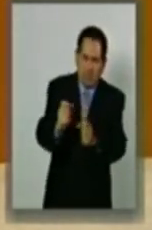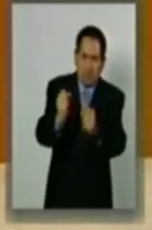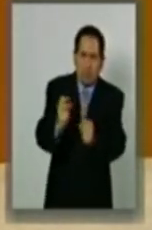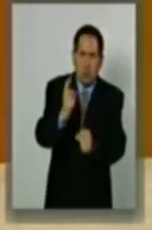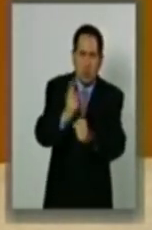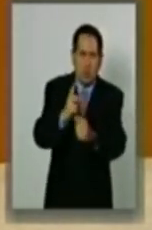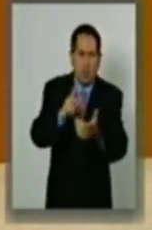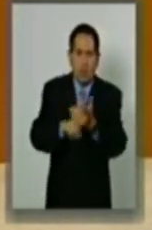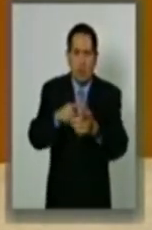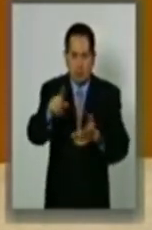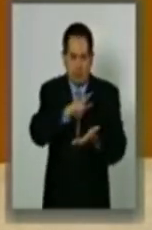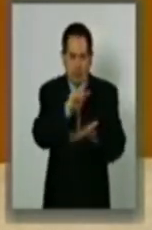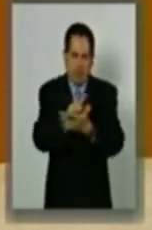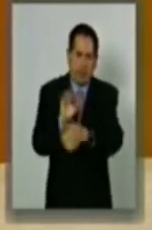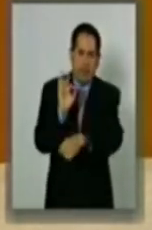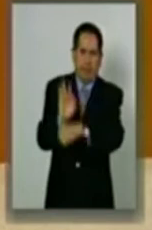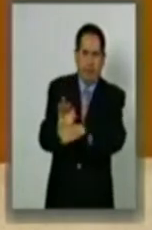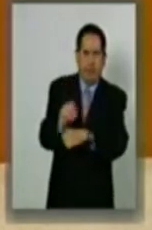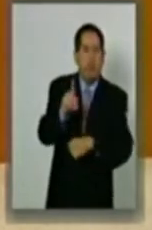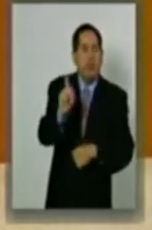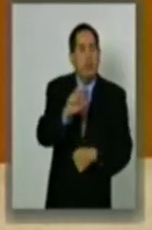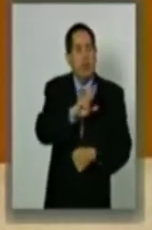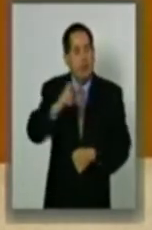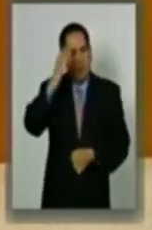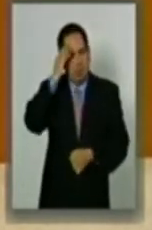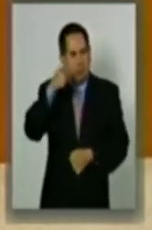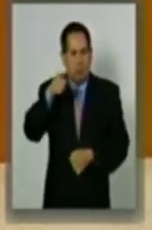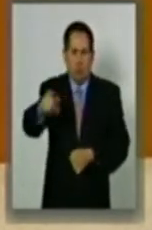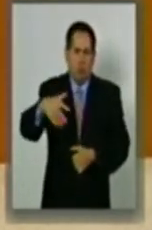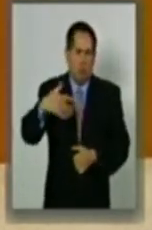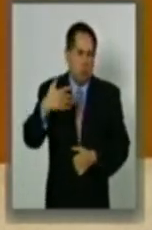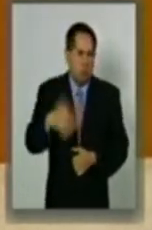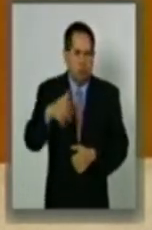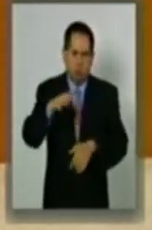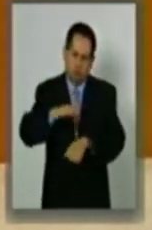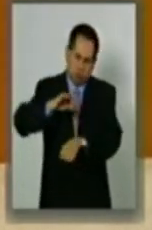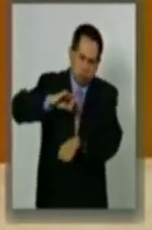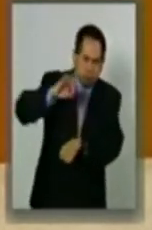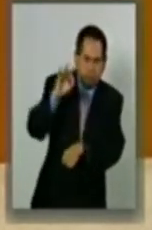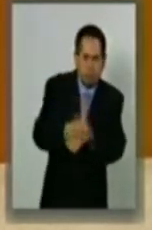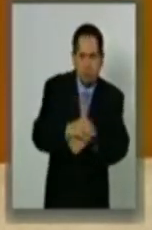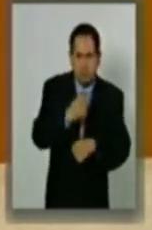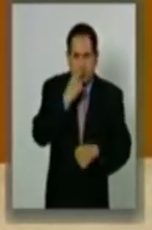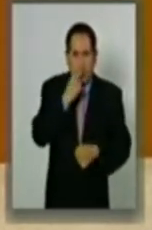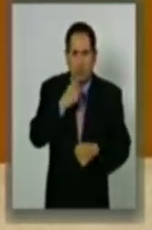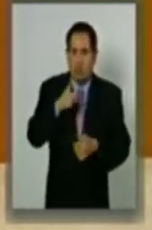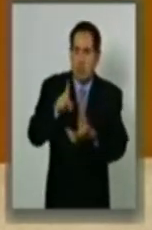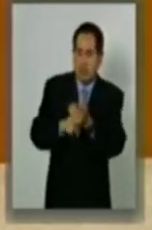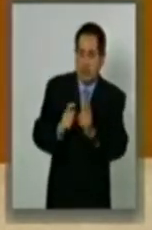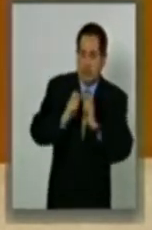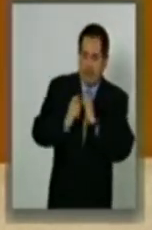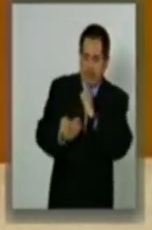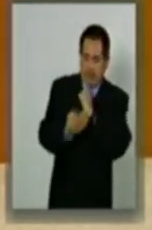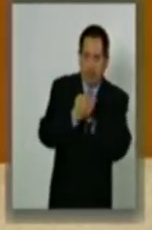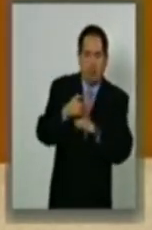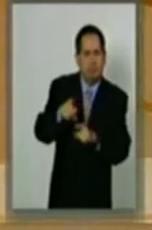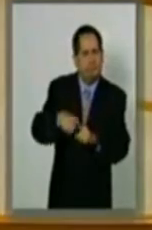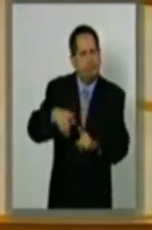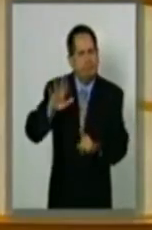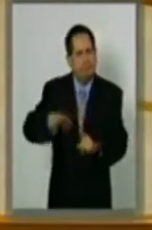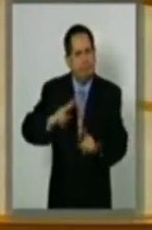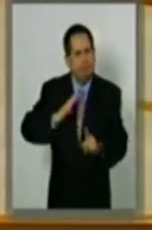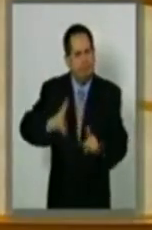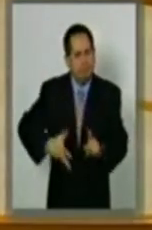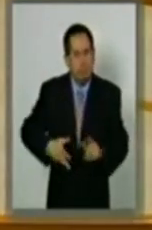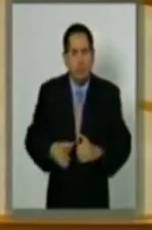jurídica, pero también reconocer su labor patriota y con orgullo que nos brindan.